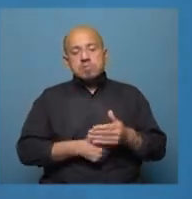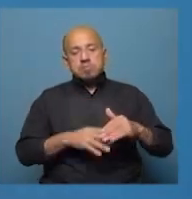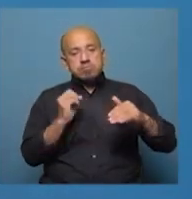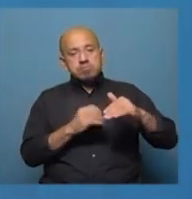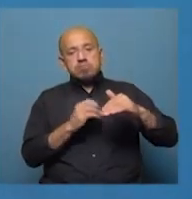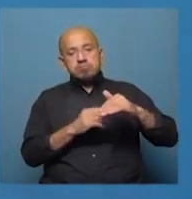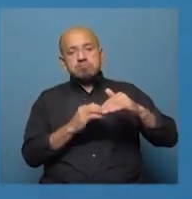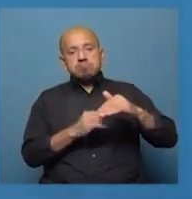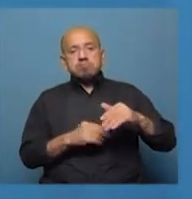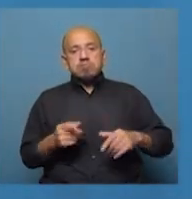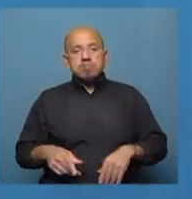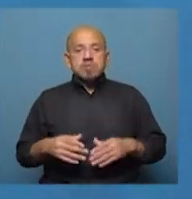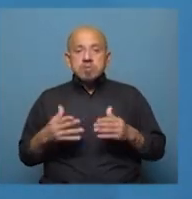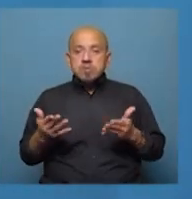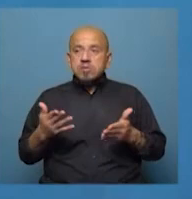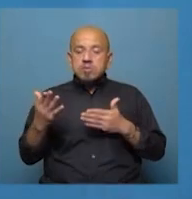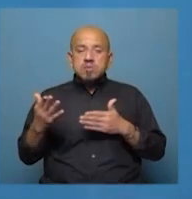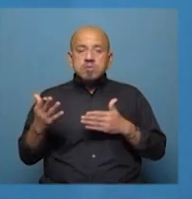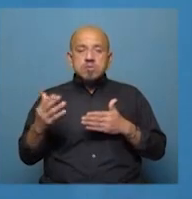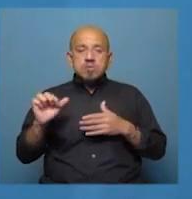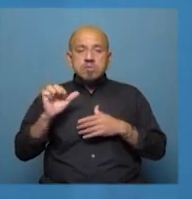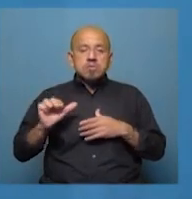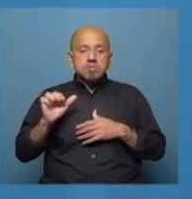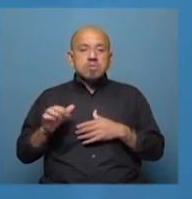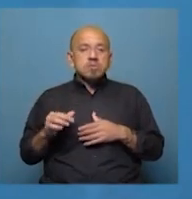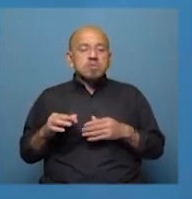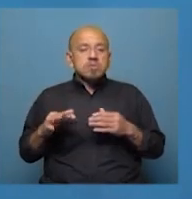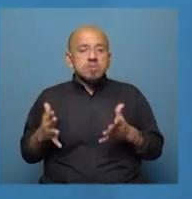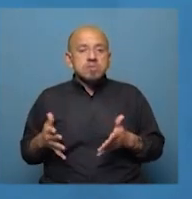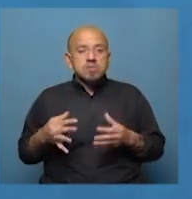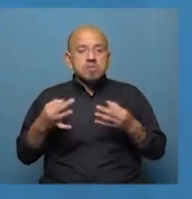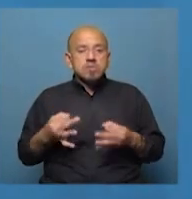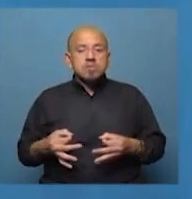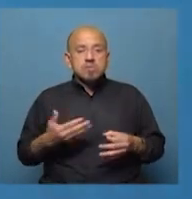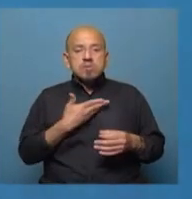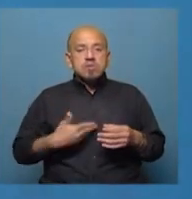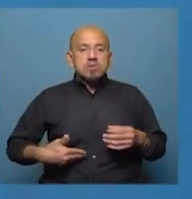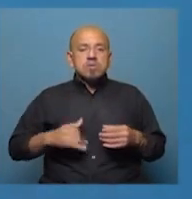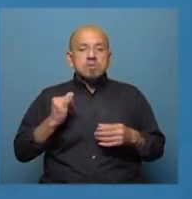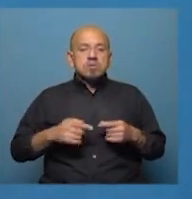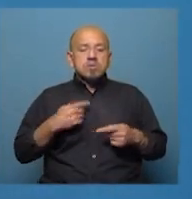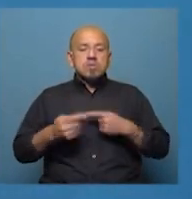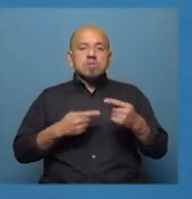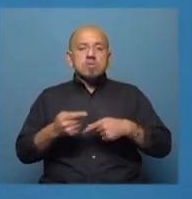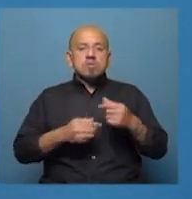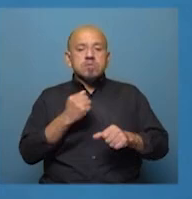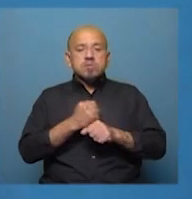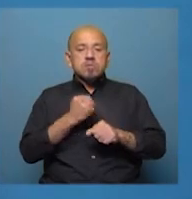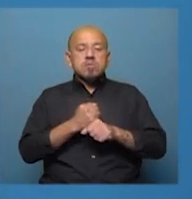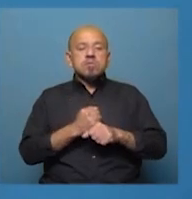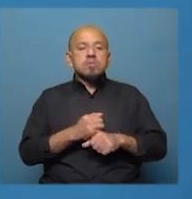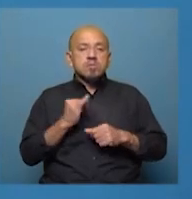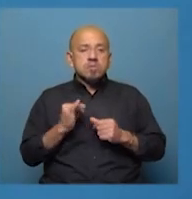viene esta situación de insolvencia de parte de la empresa cumplen el gobierno les dice sigan trabajando porque nos vamos a hacer